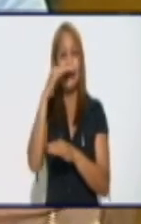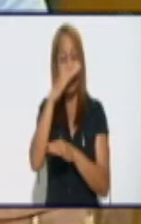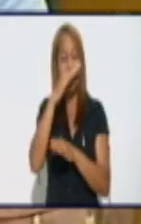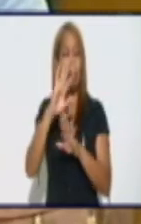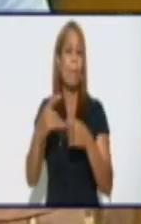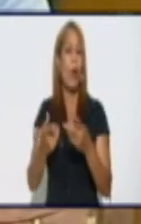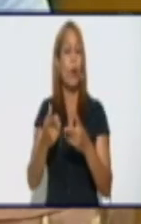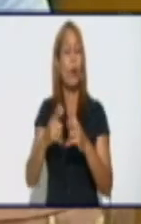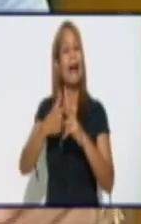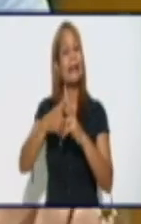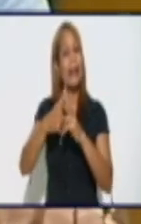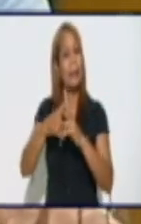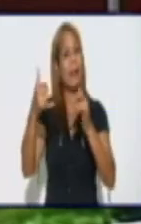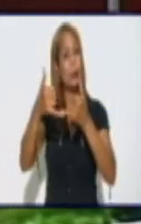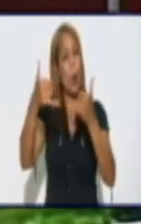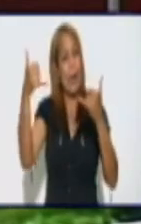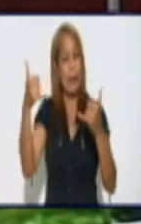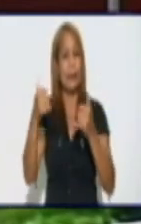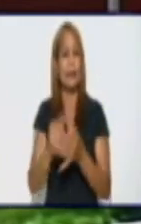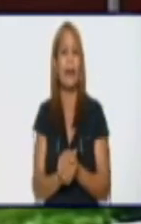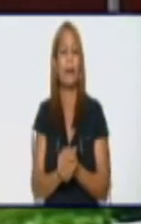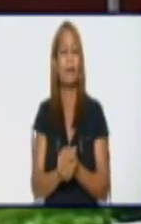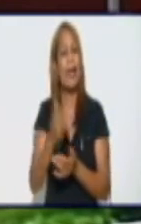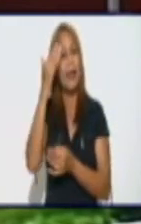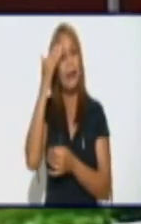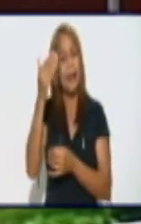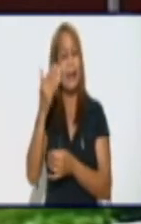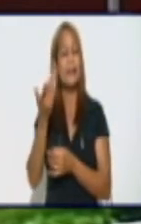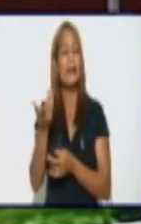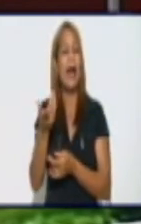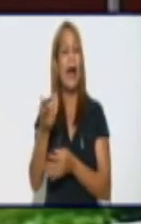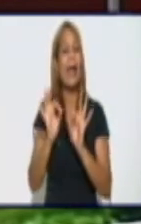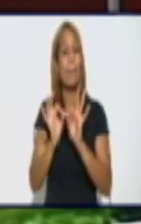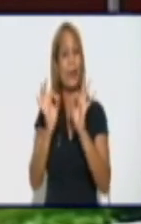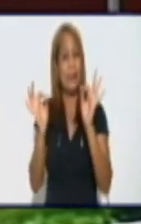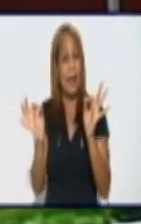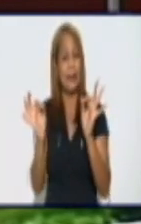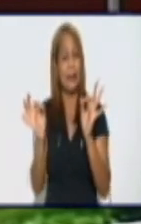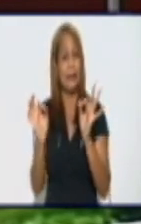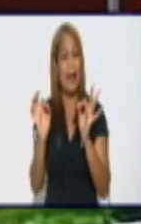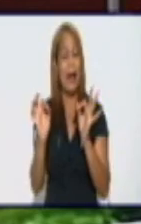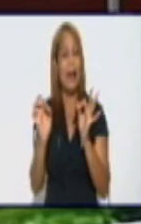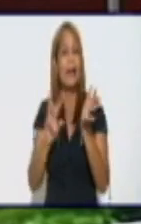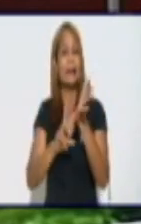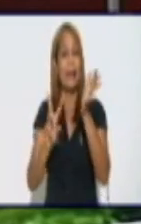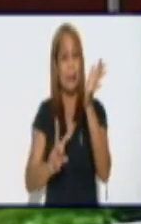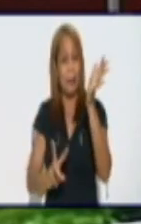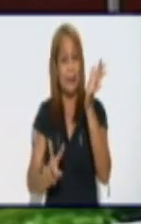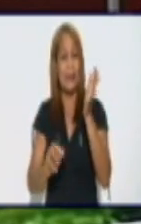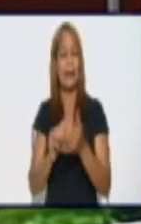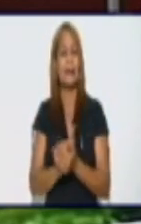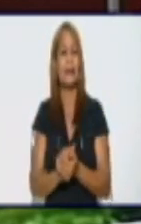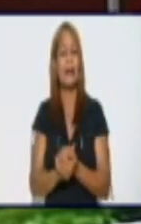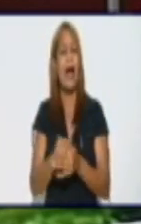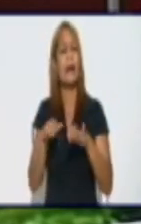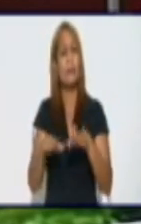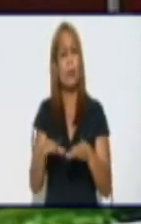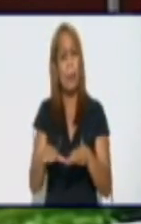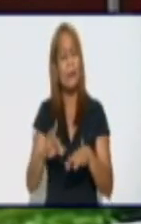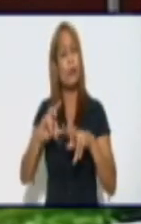interruptor bien gracias a solís por haber estado con nosotros en el panel informativo a la jornada de este martes hacemos una pausa